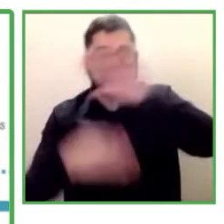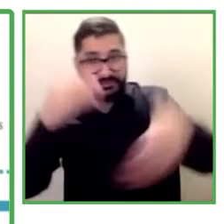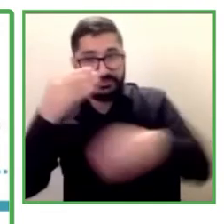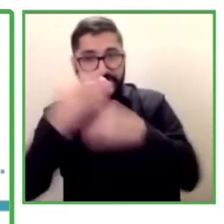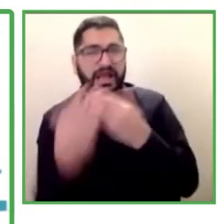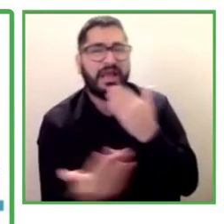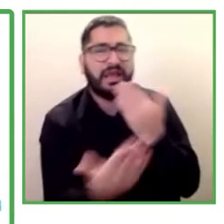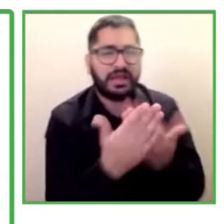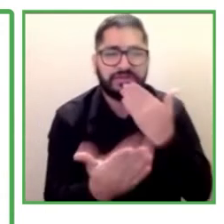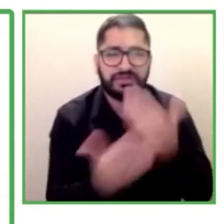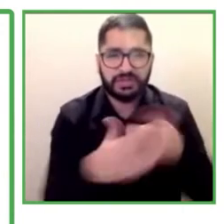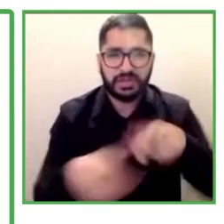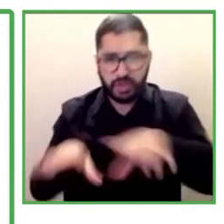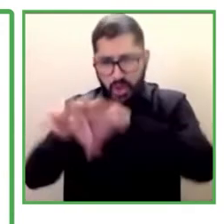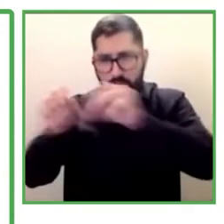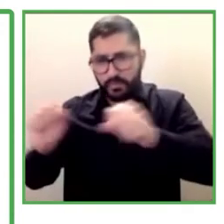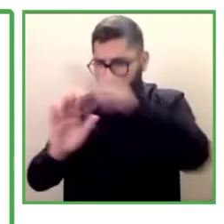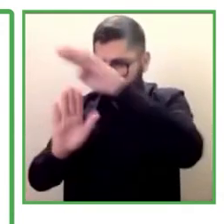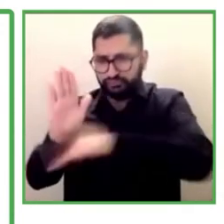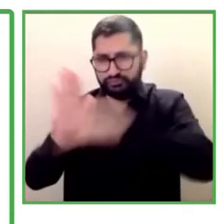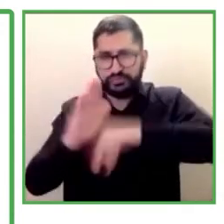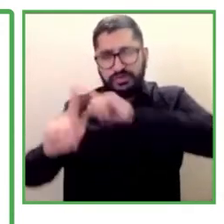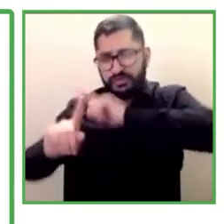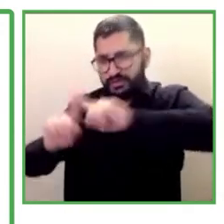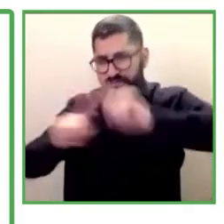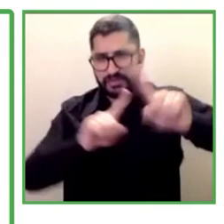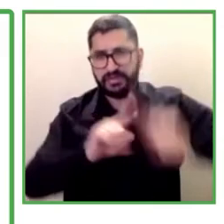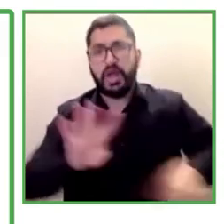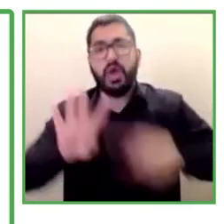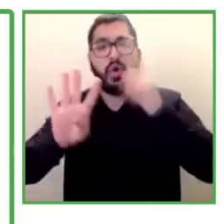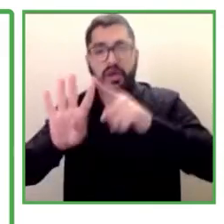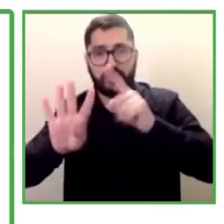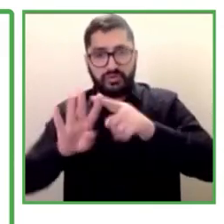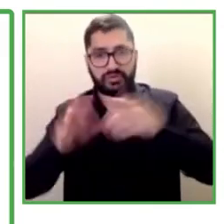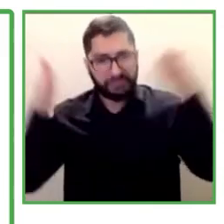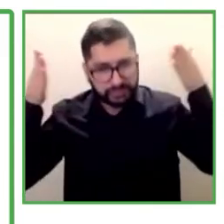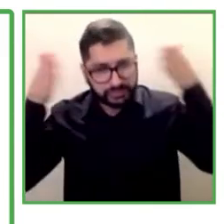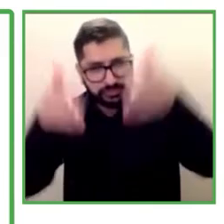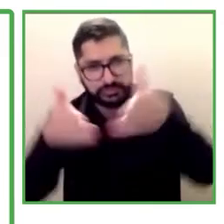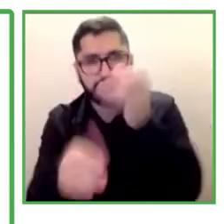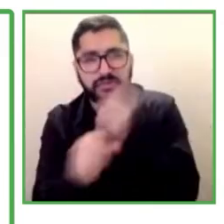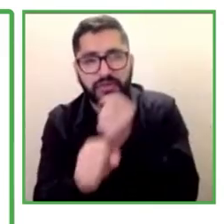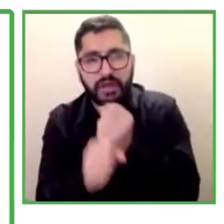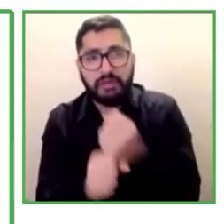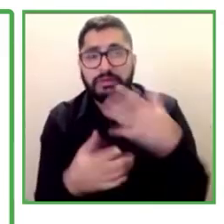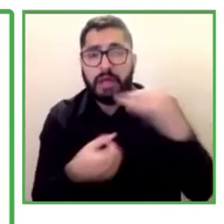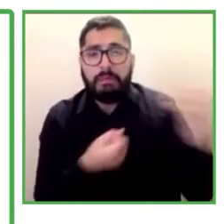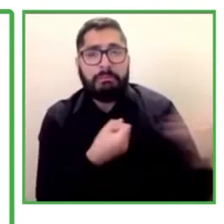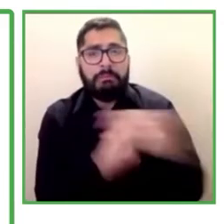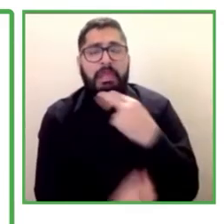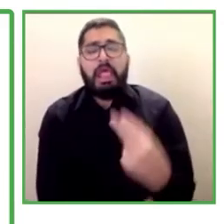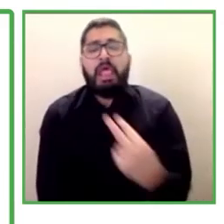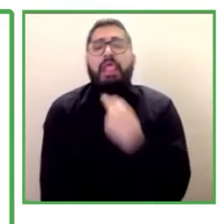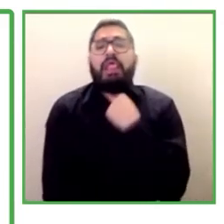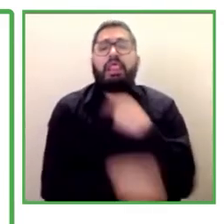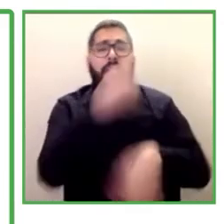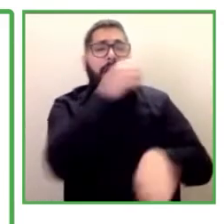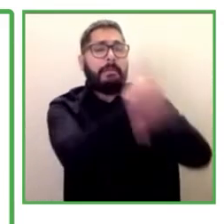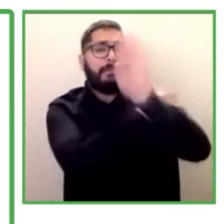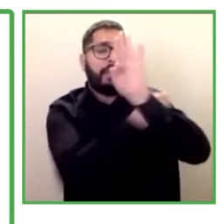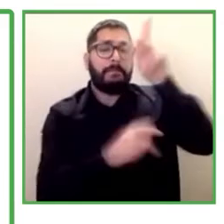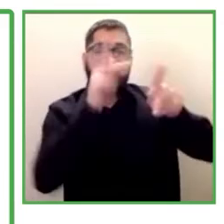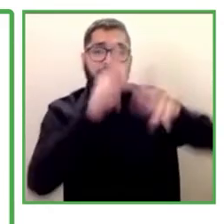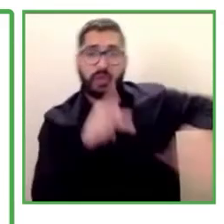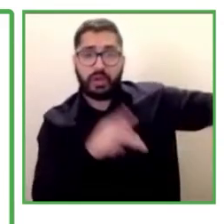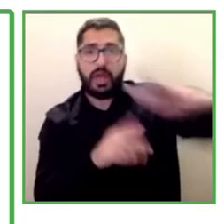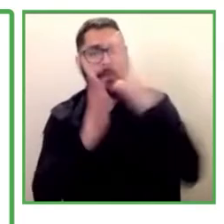actores sociales que inciden de manera directa o indirecta en el tema. El modelo se convierte desde entonces en una herramienta